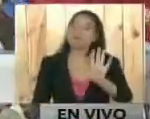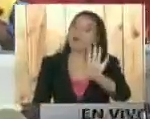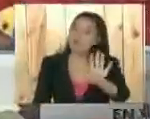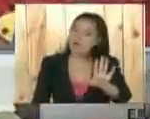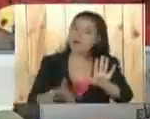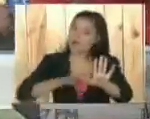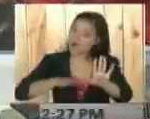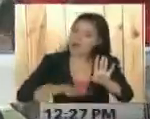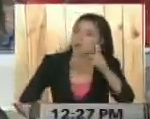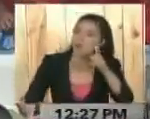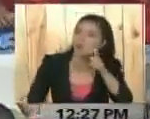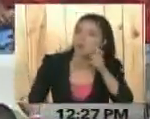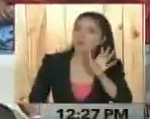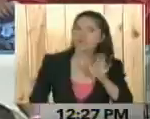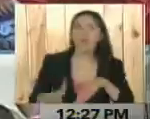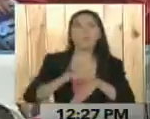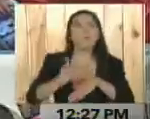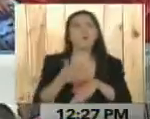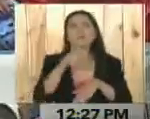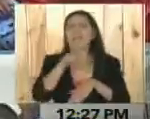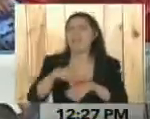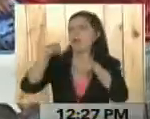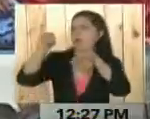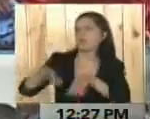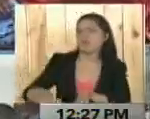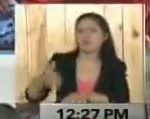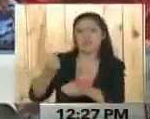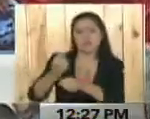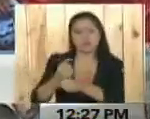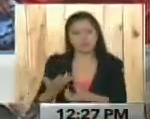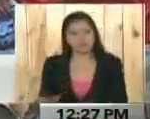Escuchen, y que por abandono del cargo.